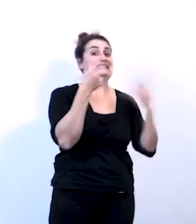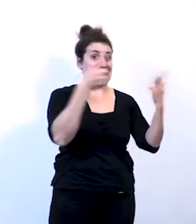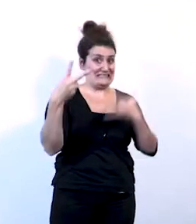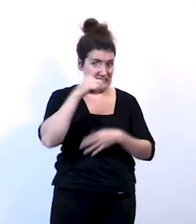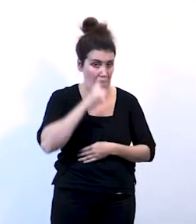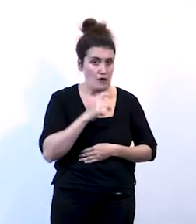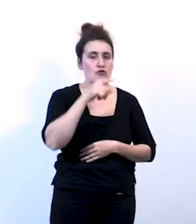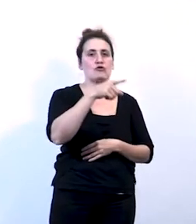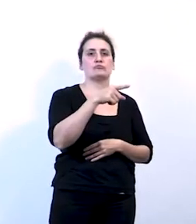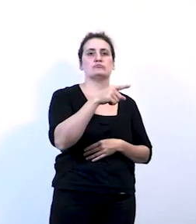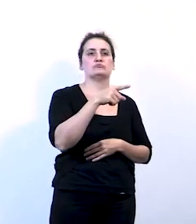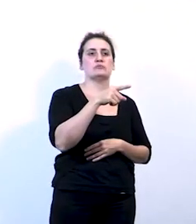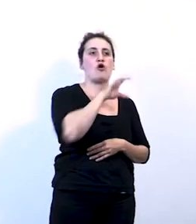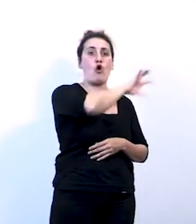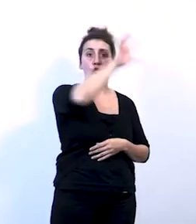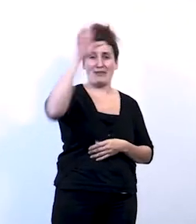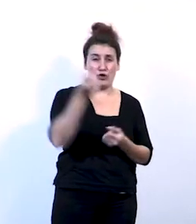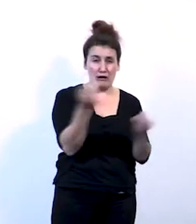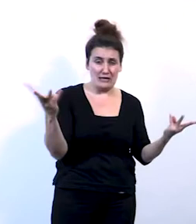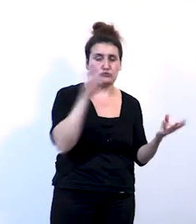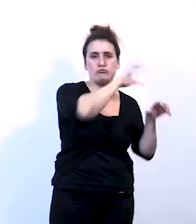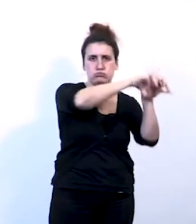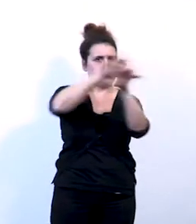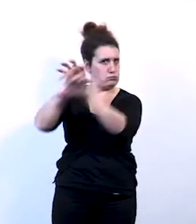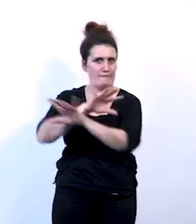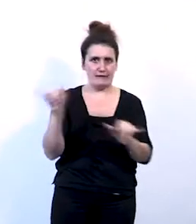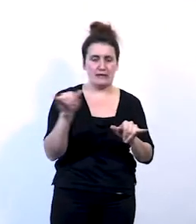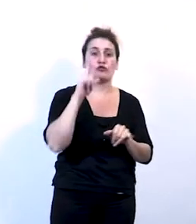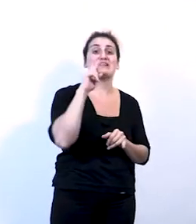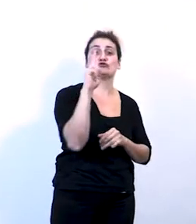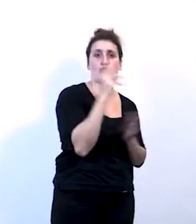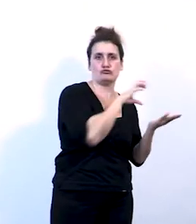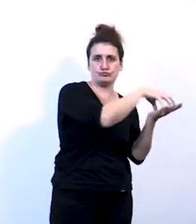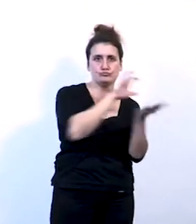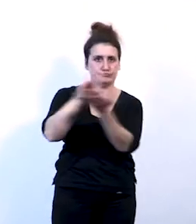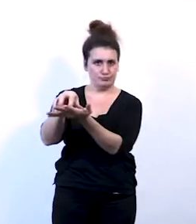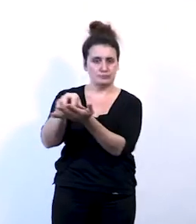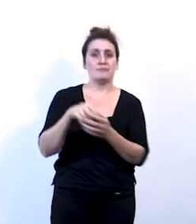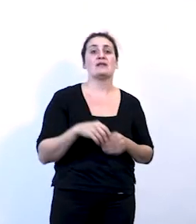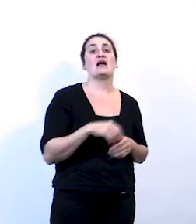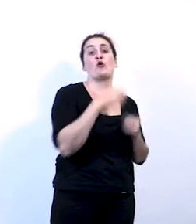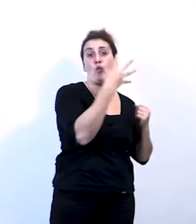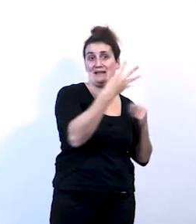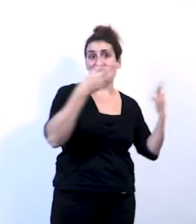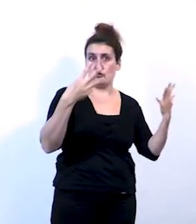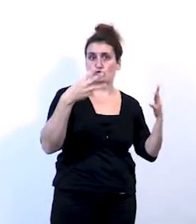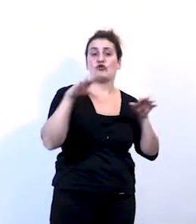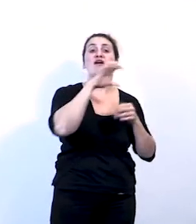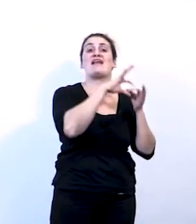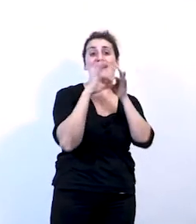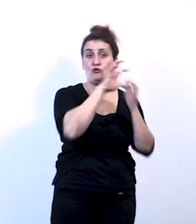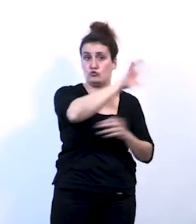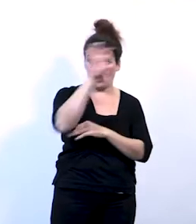se terminó la ocupación del resto de las tierras. Entonces son dos ocupaciones, 1948 con decisión de las Naciones